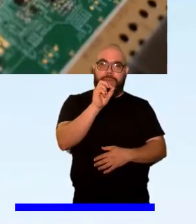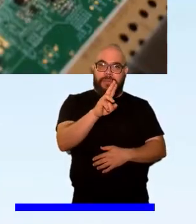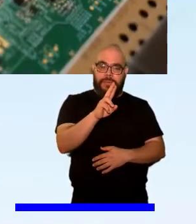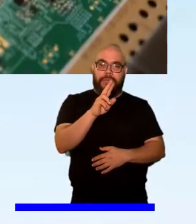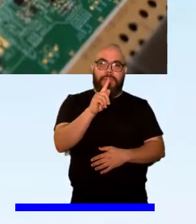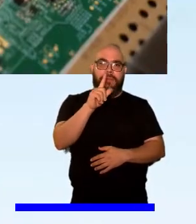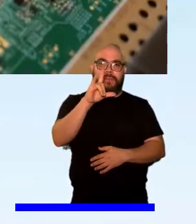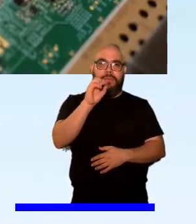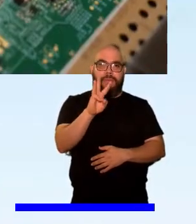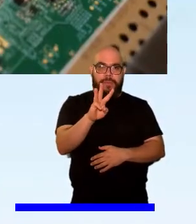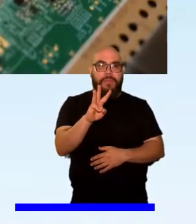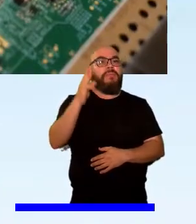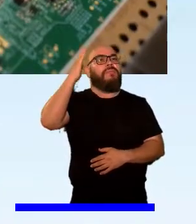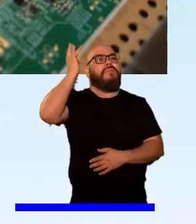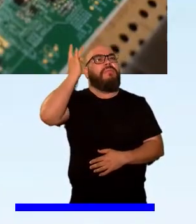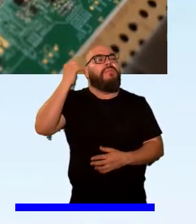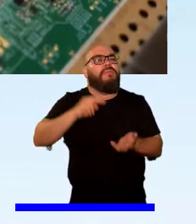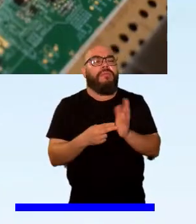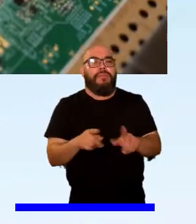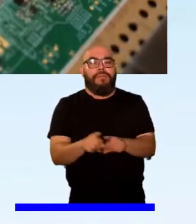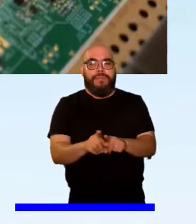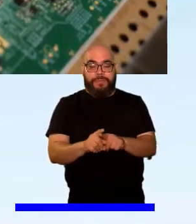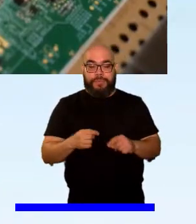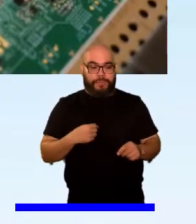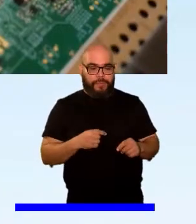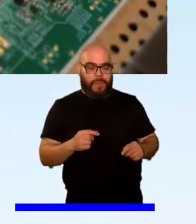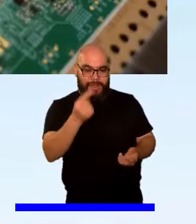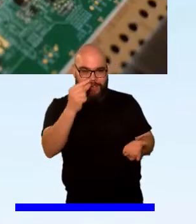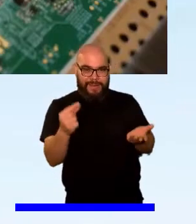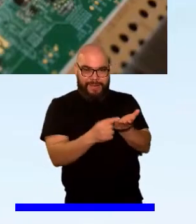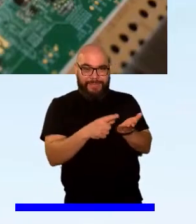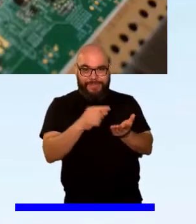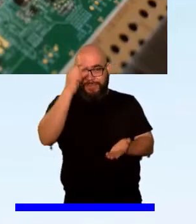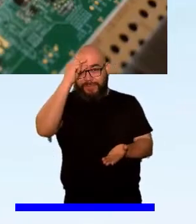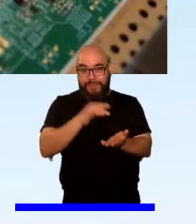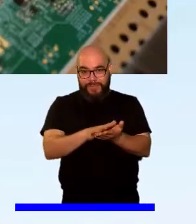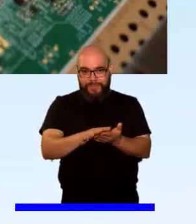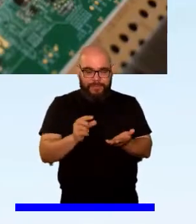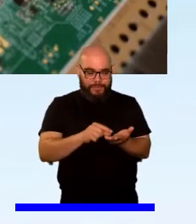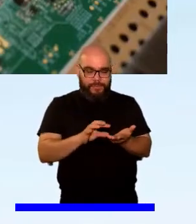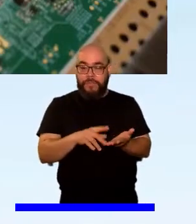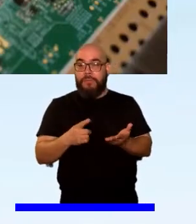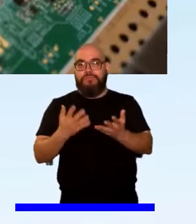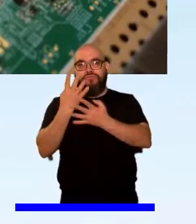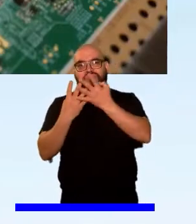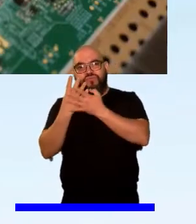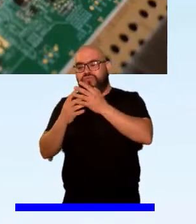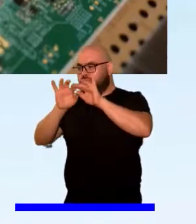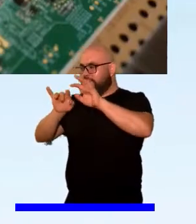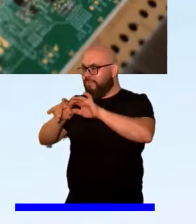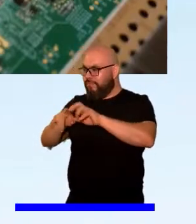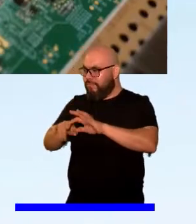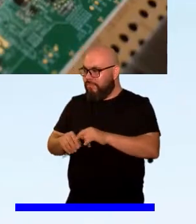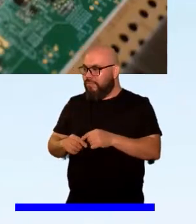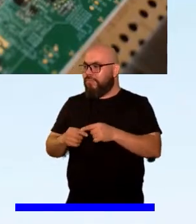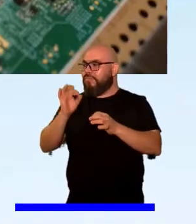todo eso. Porque básicamente, cuando uno está entrenando estos modelos de IA, eso por detrás es pura matemática. Es pura,